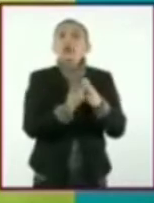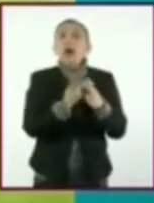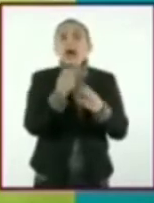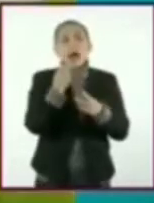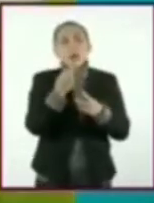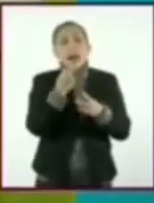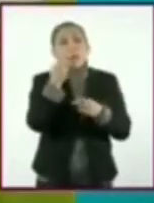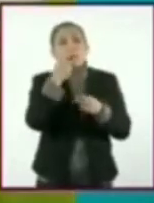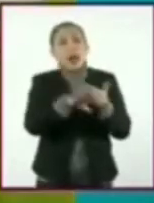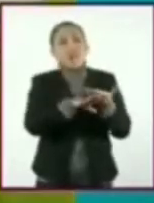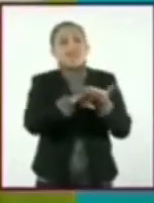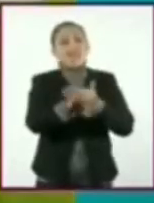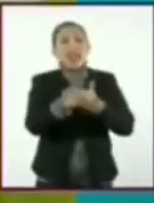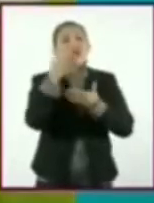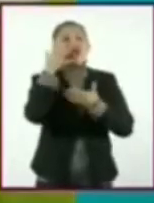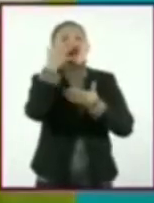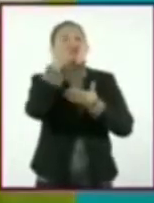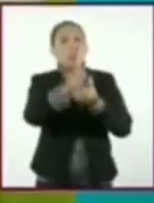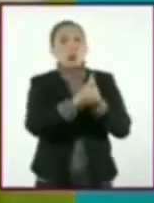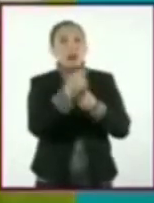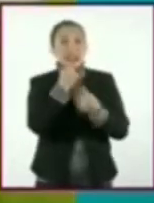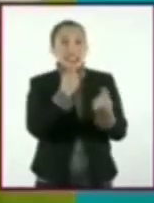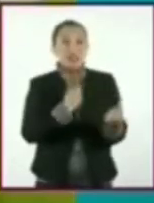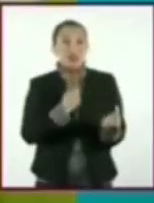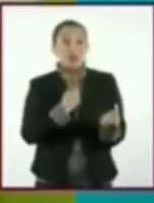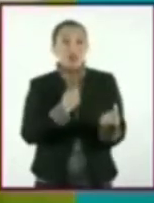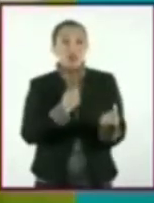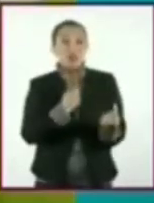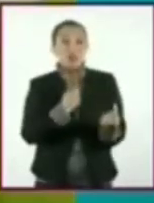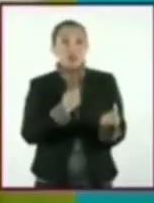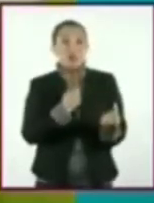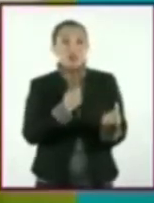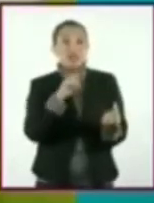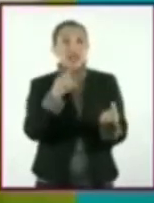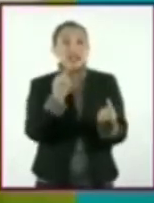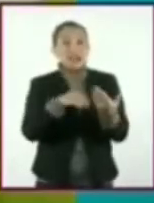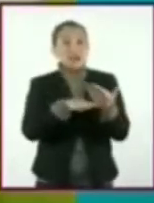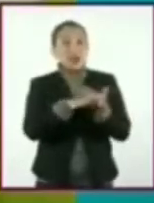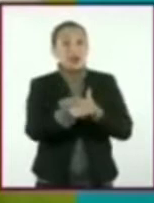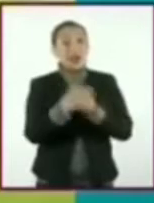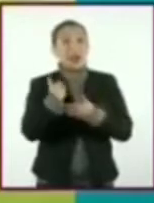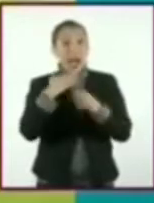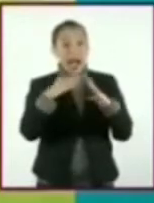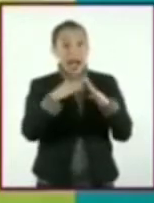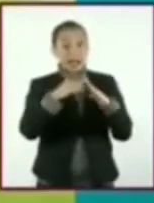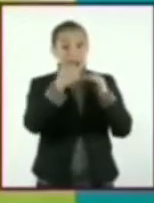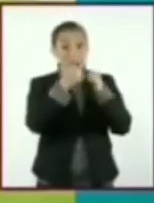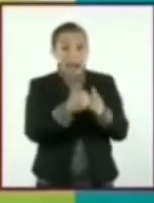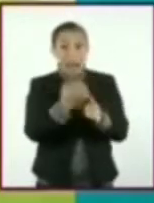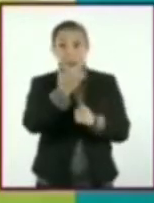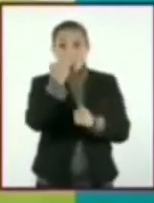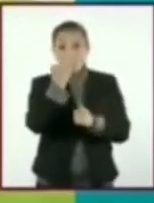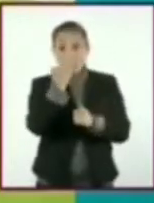empezar a prevenir con nuestros hijos? Desde niños. Es una prevención desde la casa,